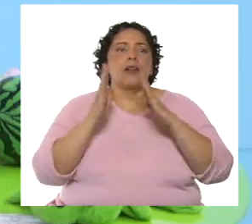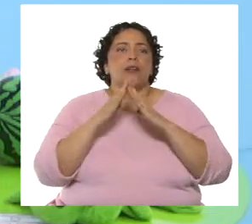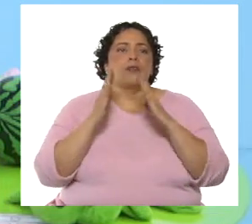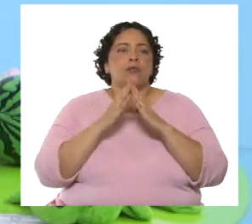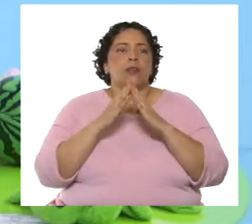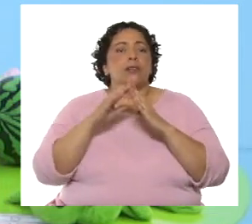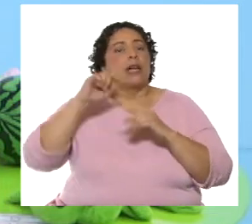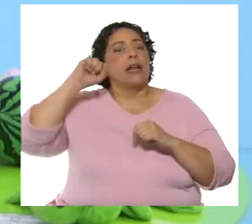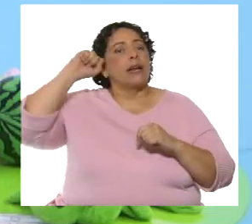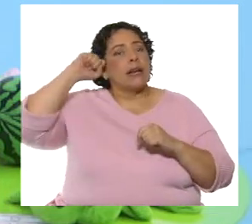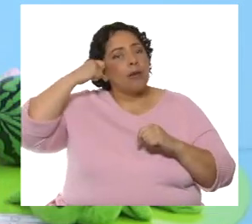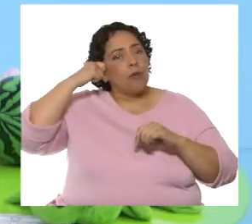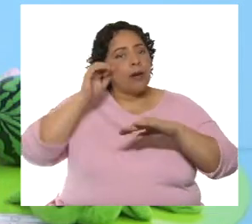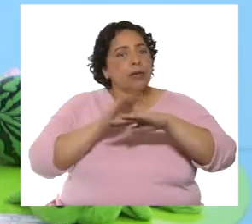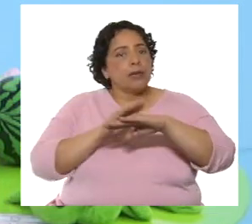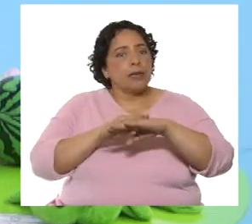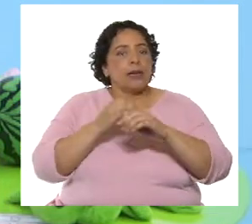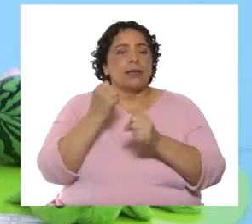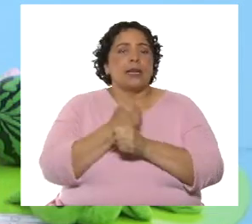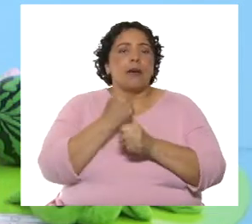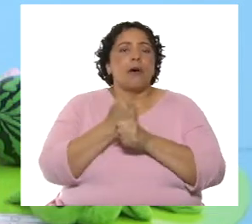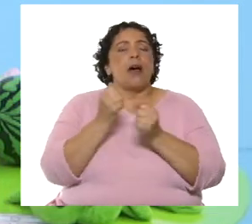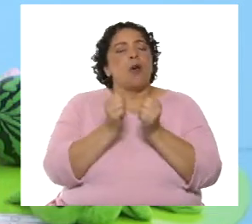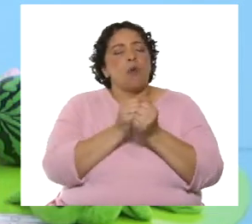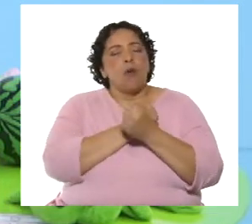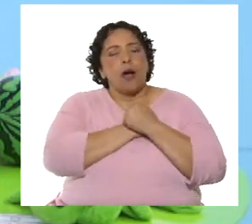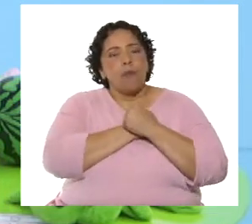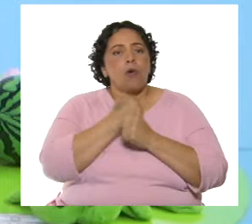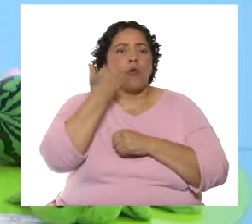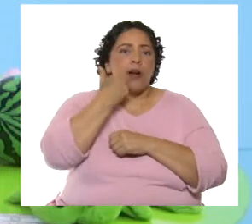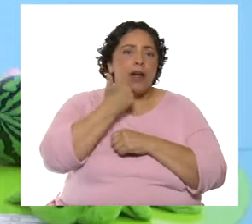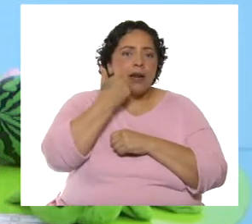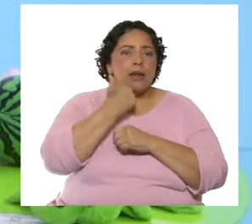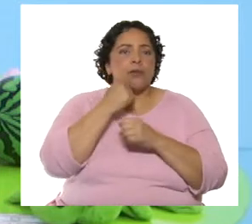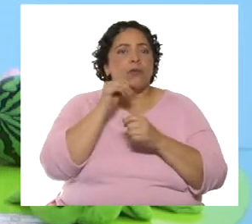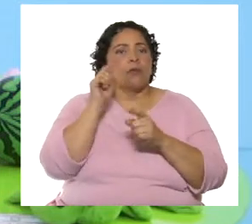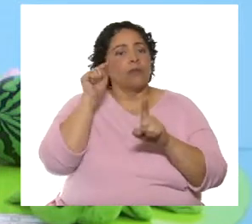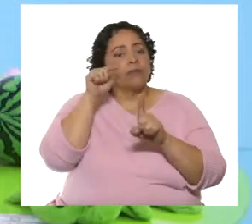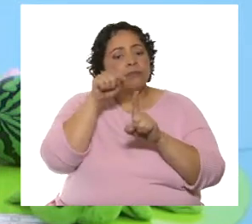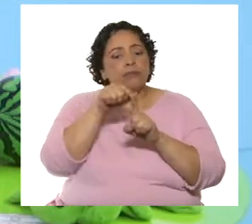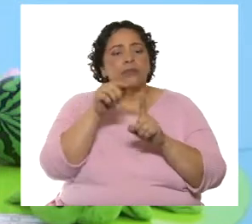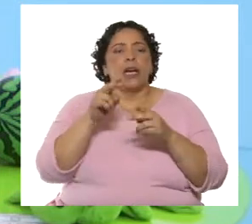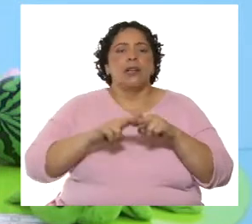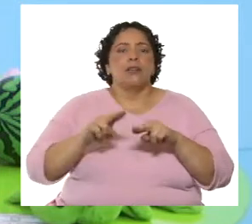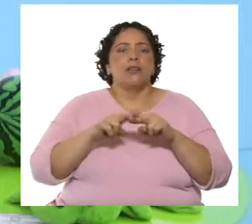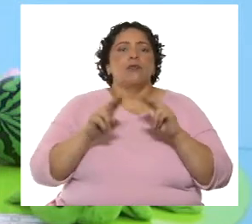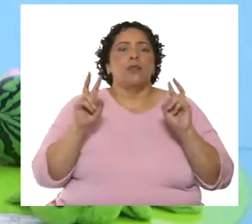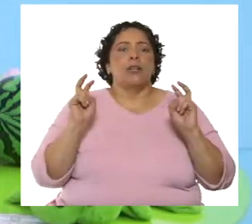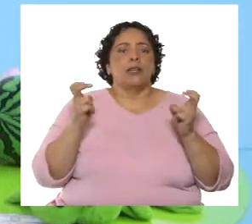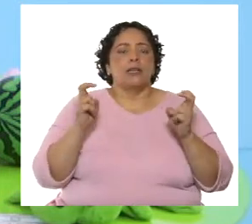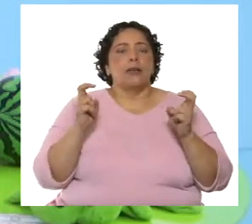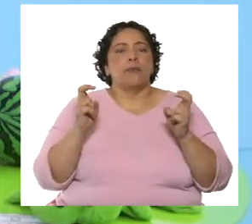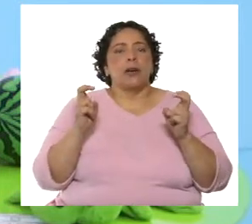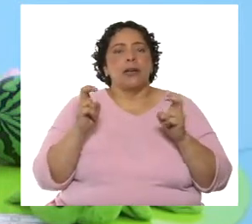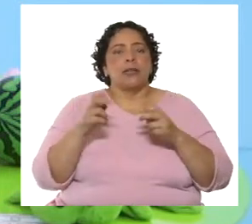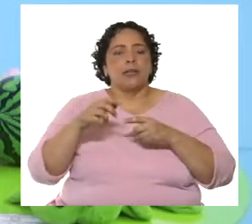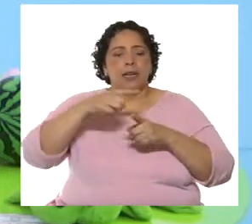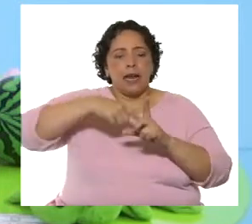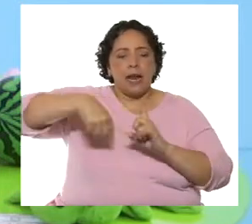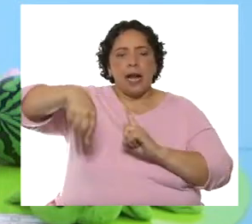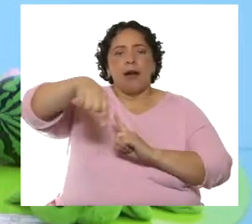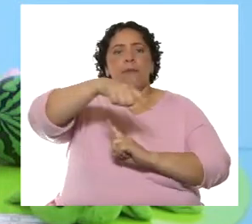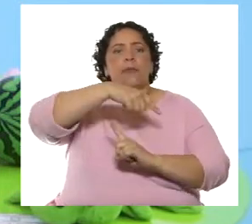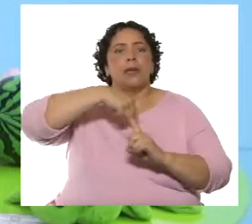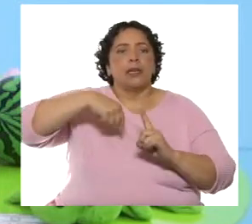casas. Recuerden que deben ser trabajadas con amor, cariño hacia ellos para que el tema y el ambiente